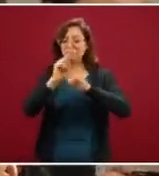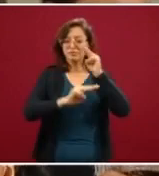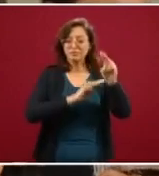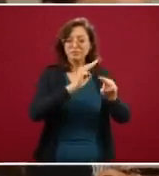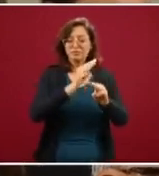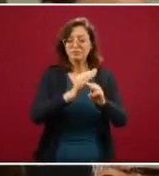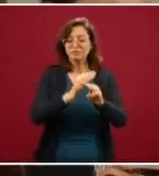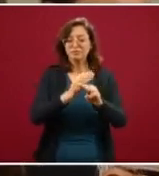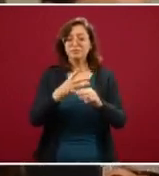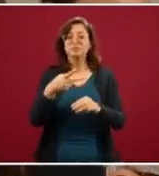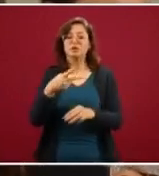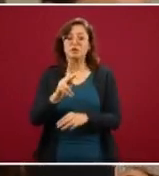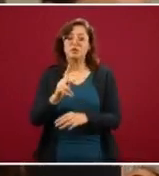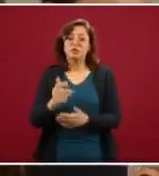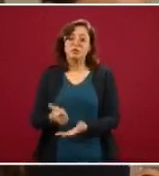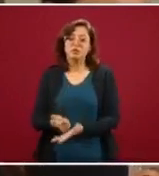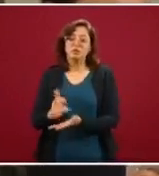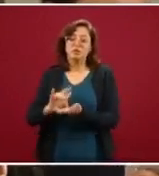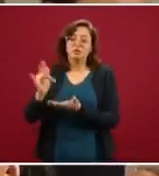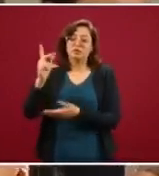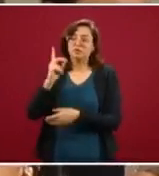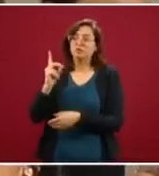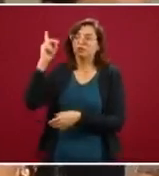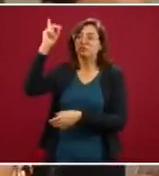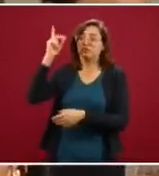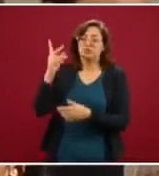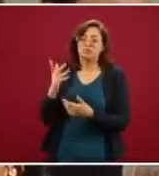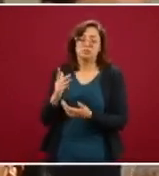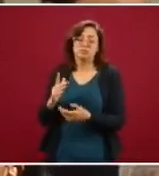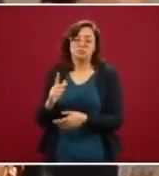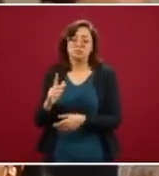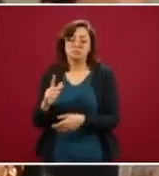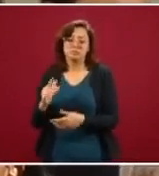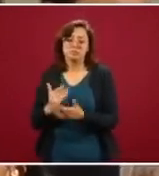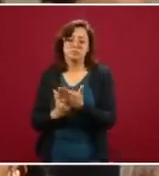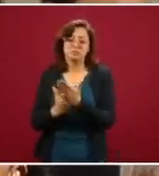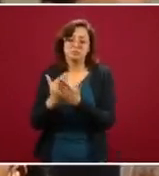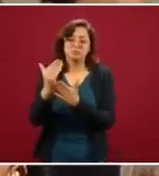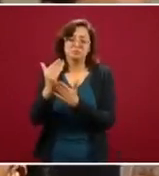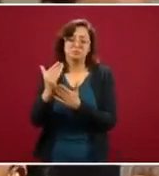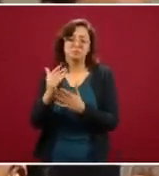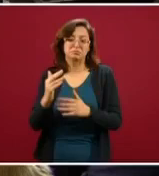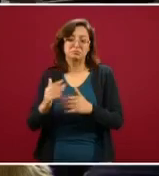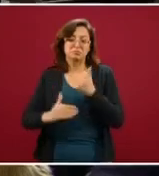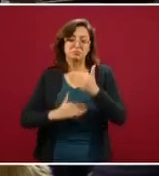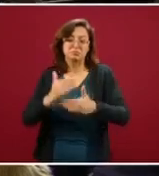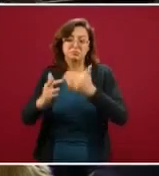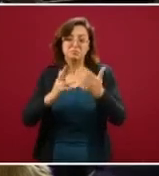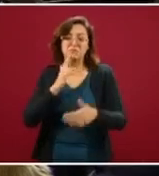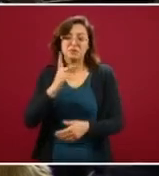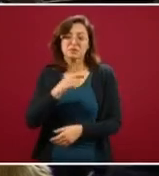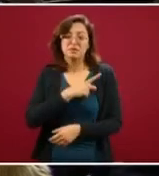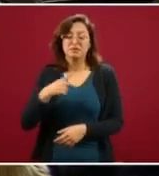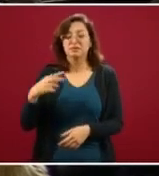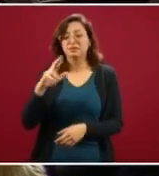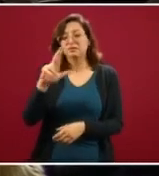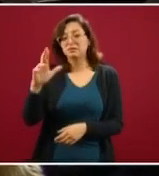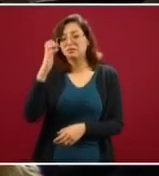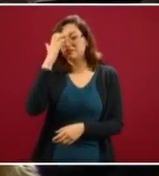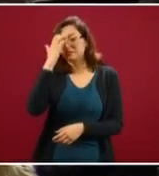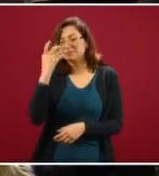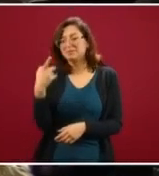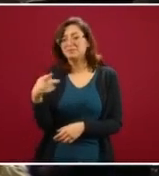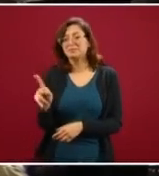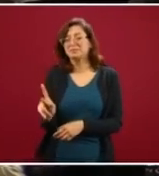no sería catastrófico. Sí ha sido previsor el gobierno y ha hecho lo que ha podido, hay que reconocerlo y agradecerlo, pero viene una situación